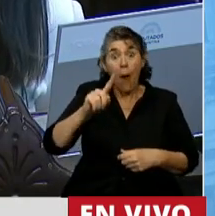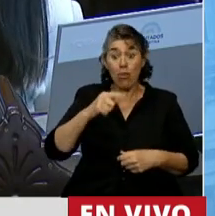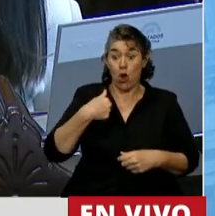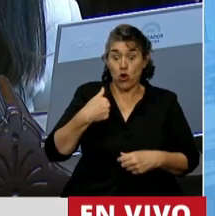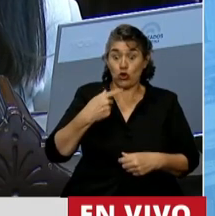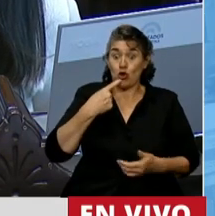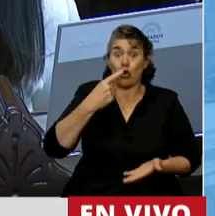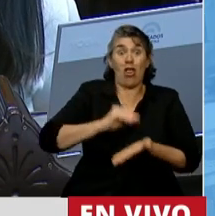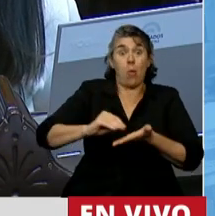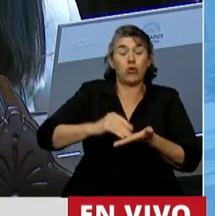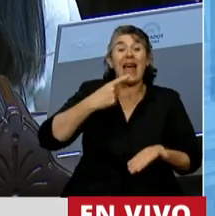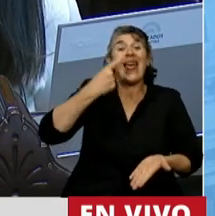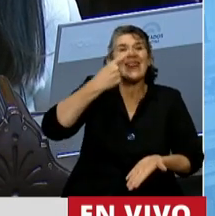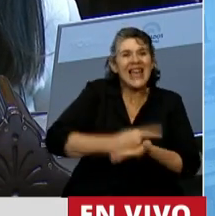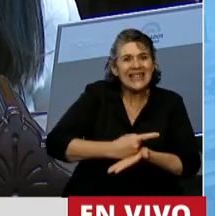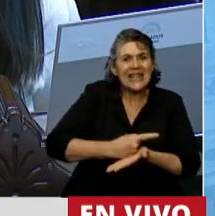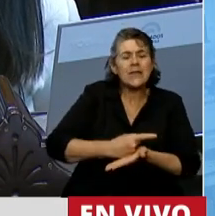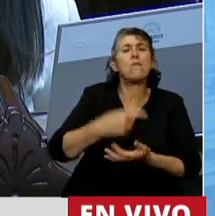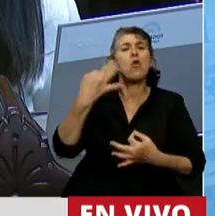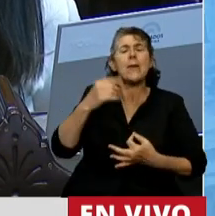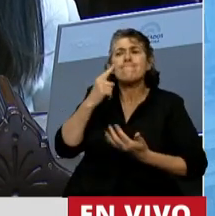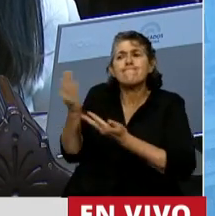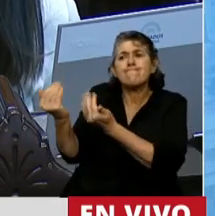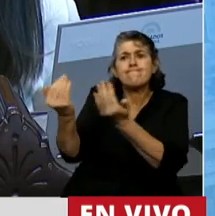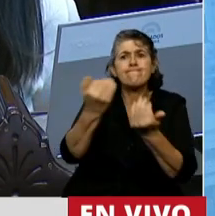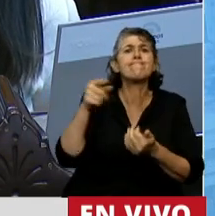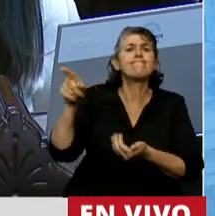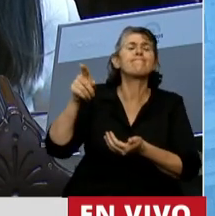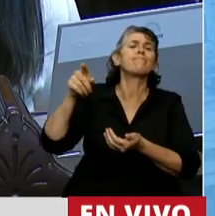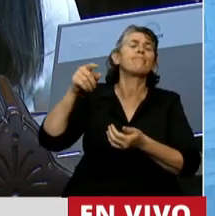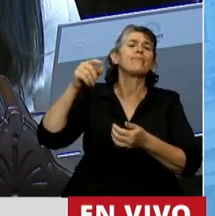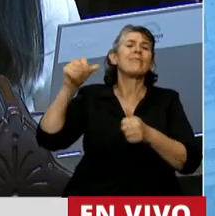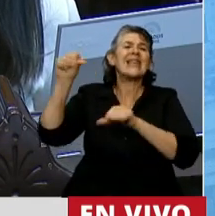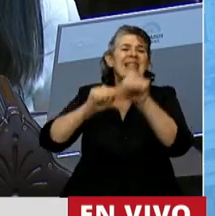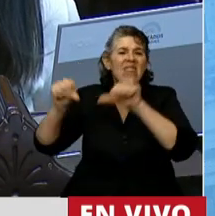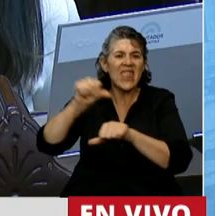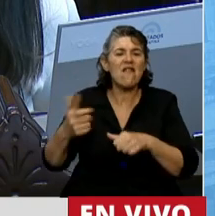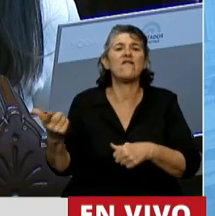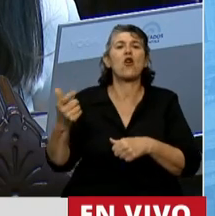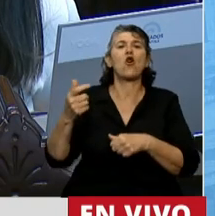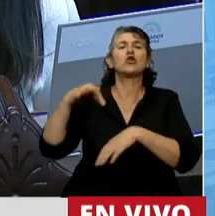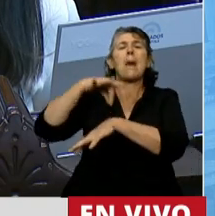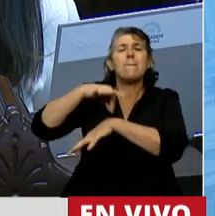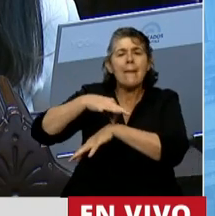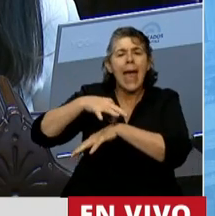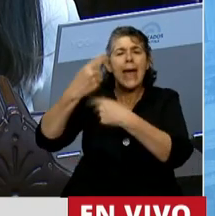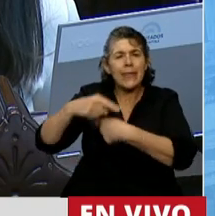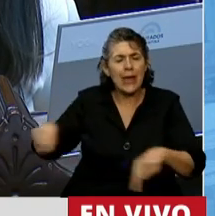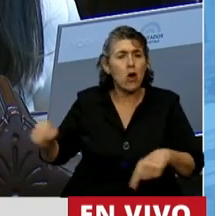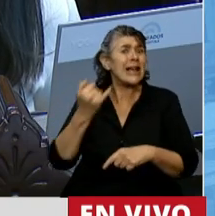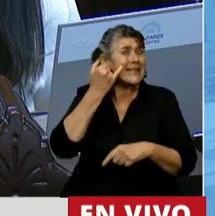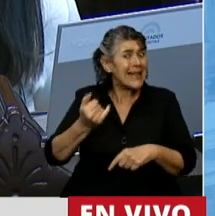las instituciones y organizaciones científicas, en lo que nos dicen nuestras autoridades sanitarias, que ya en el 2018